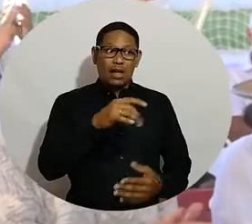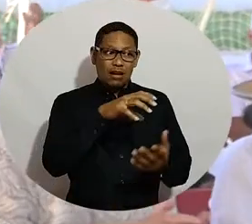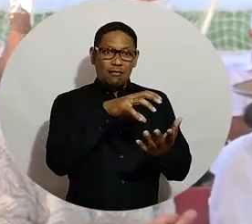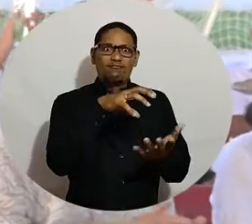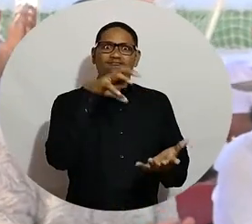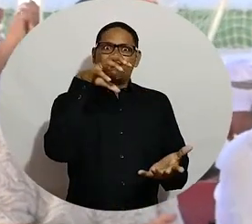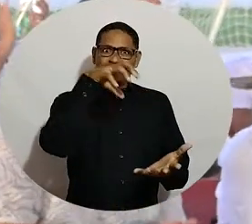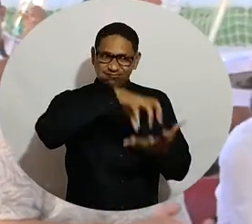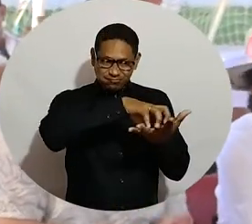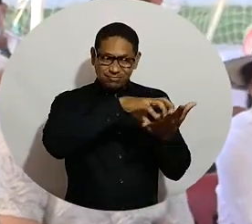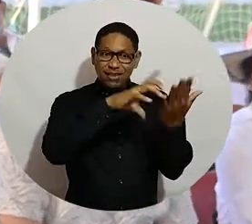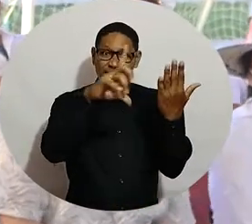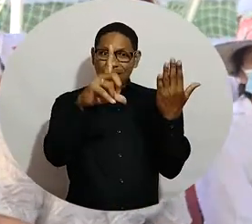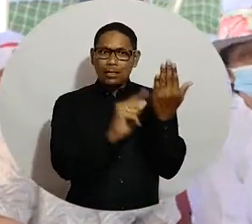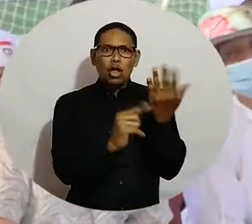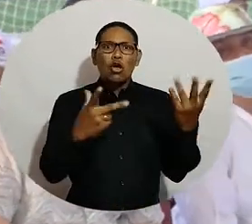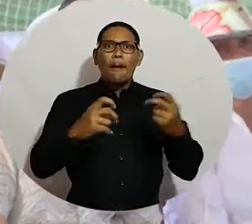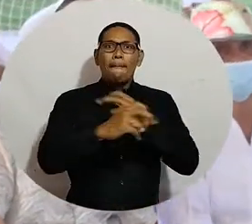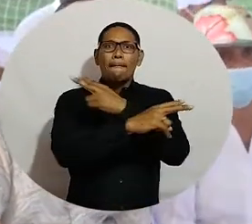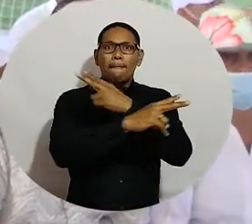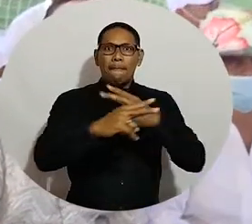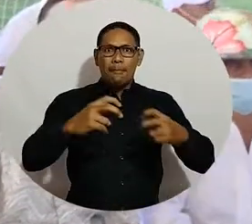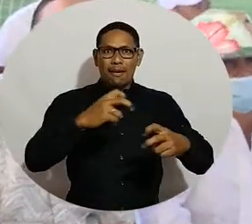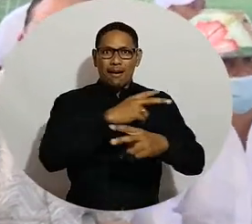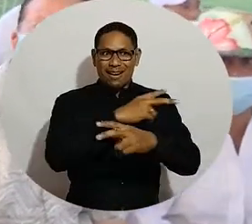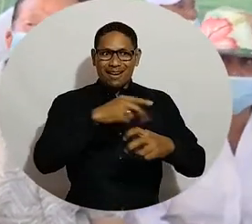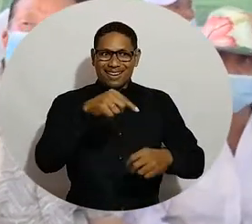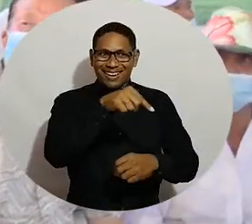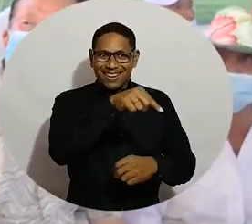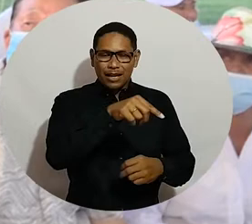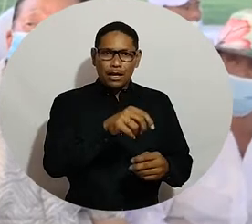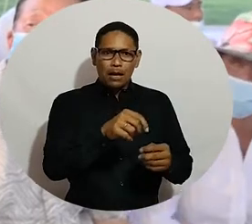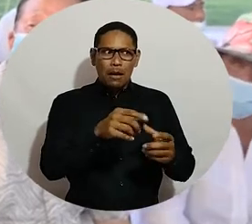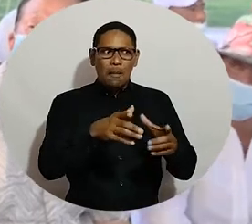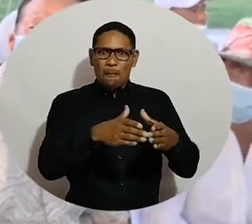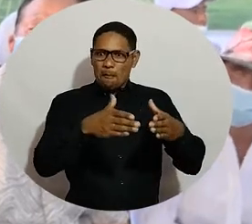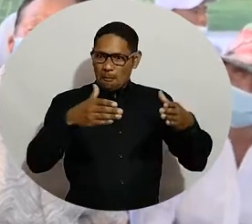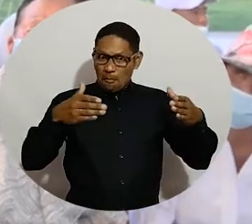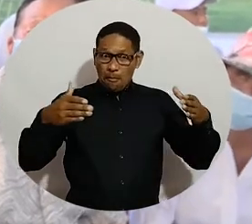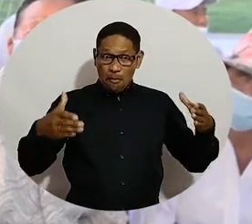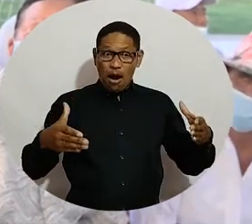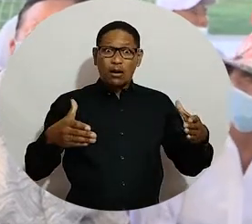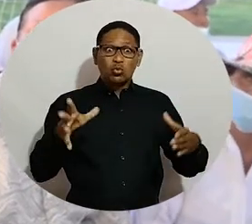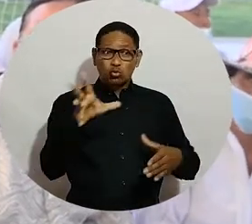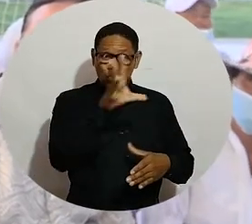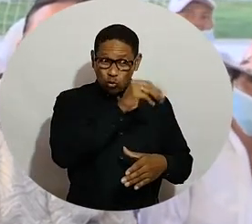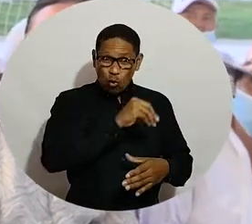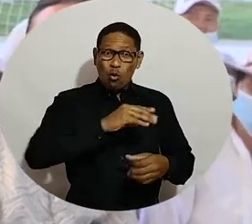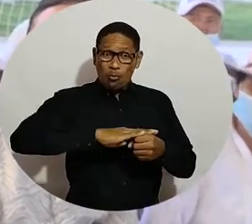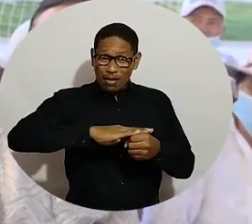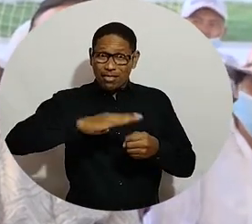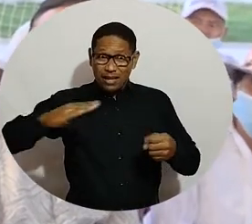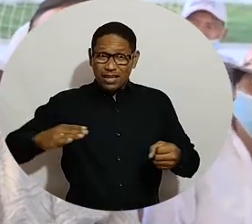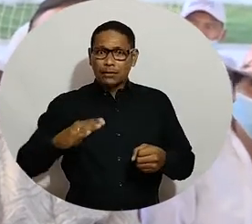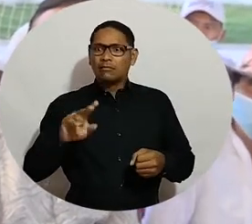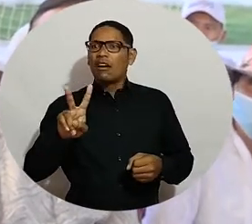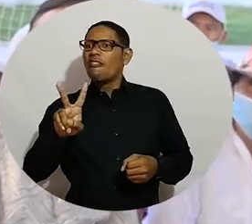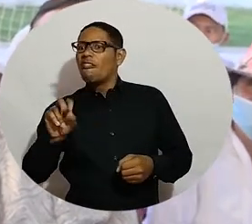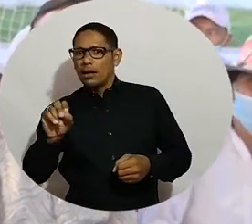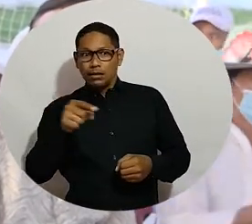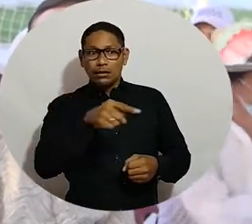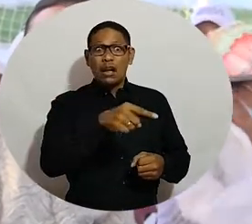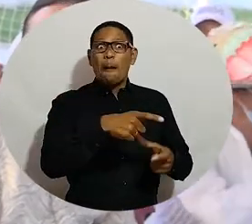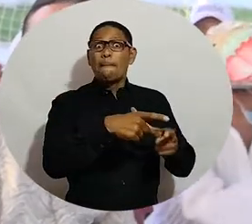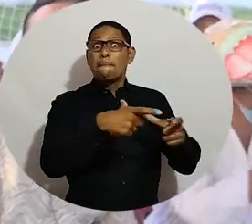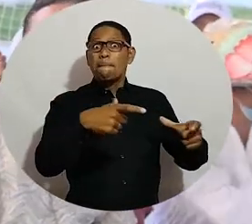Acabamos de inaugurar nuestra sede digital en el parque temático. Es la sala más amplia que tenemos en el Magdalena de las 20 que ya